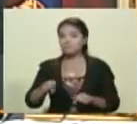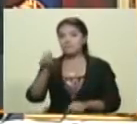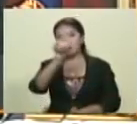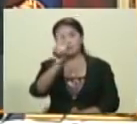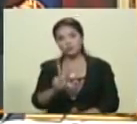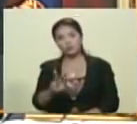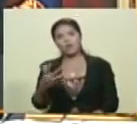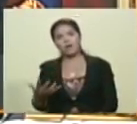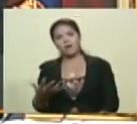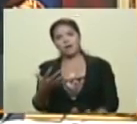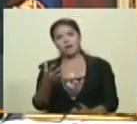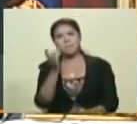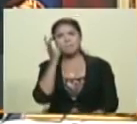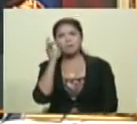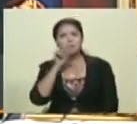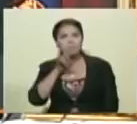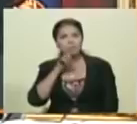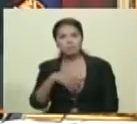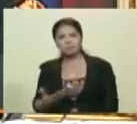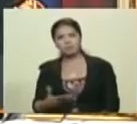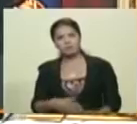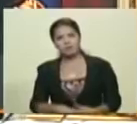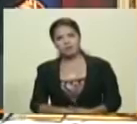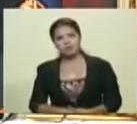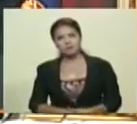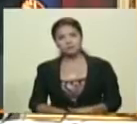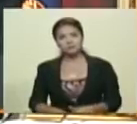Venezuela en base a la mentira.